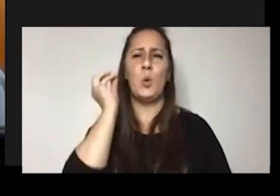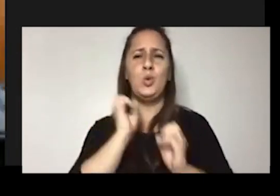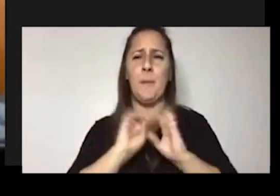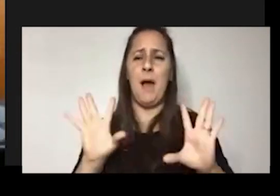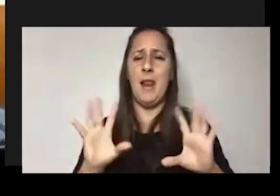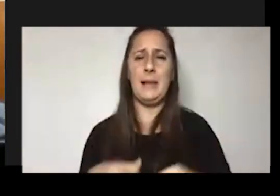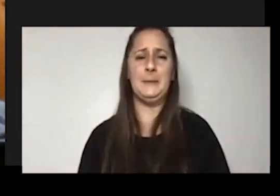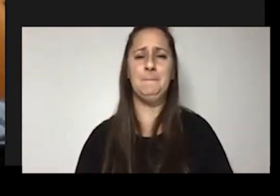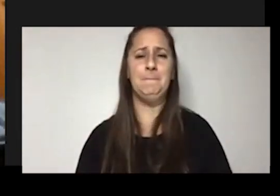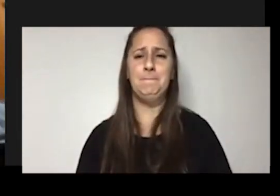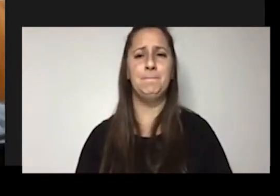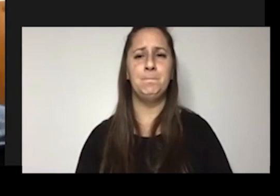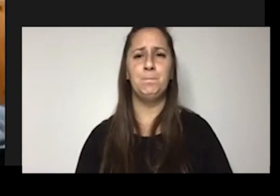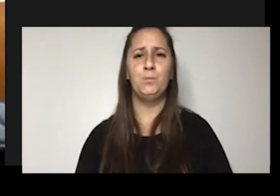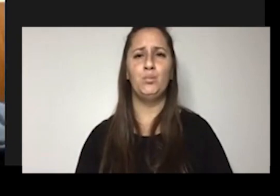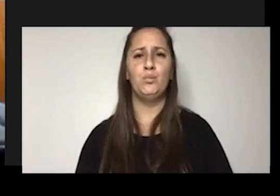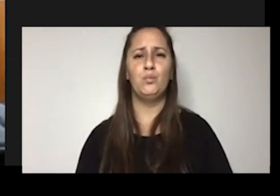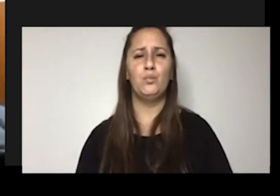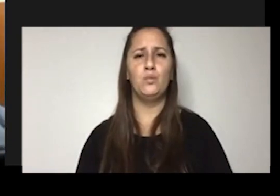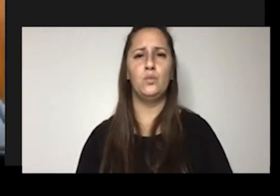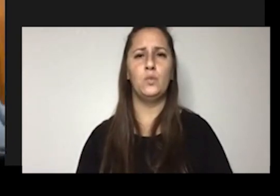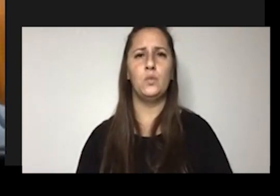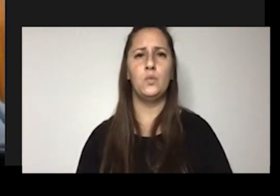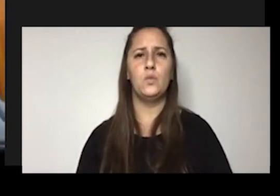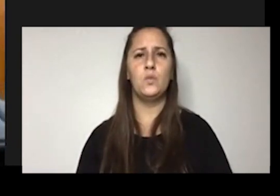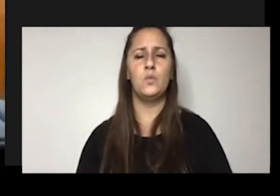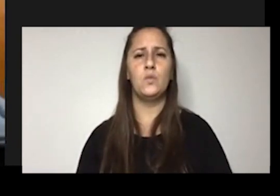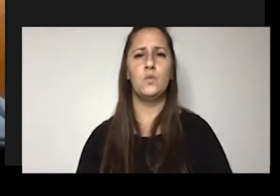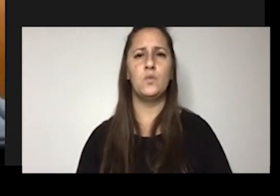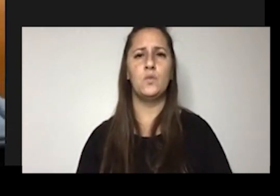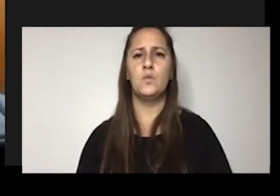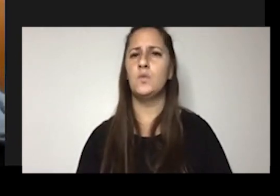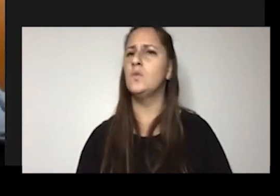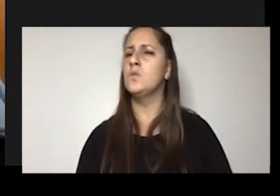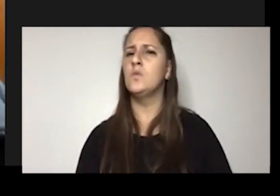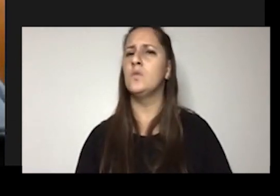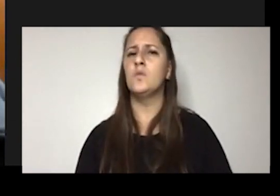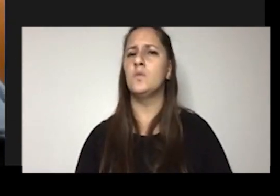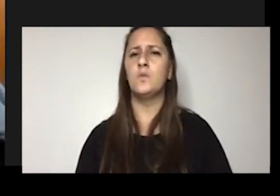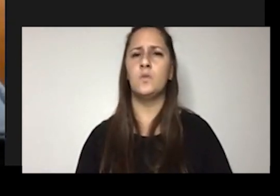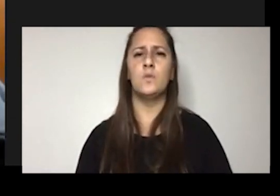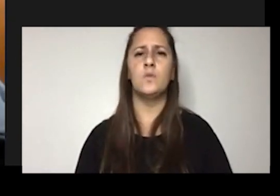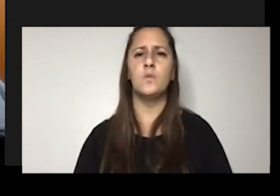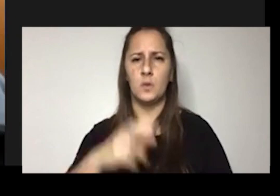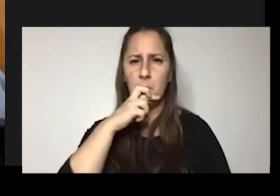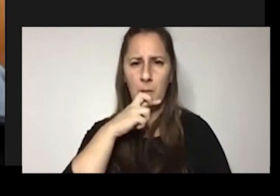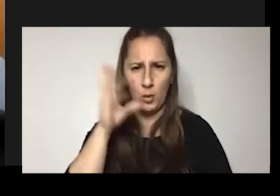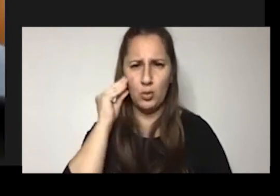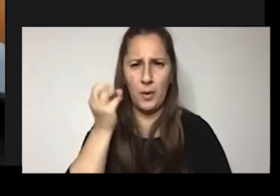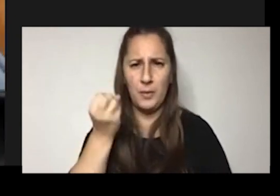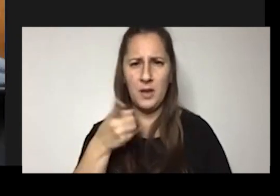¿Sí? Pero él queda, lo más bien que está, él queda tirado en el suelo, queda paralítico del dolor de